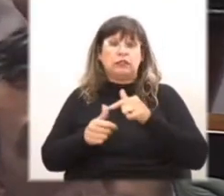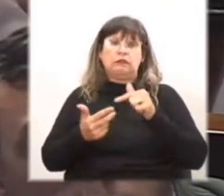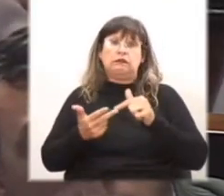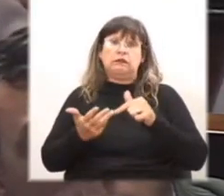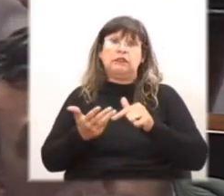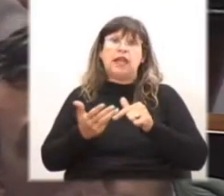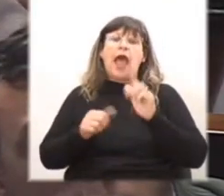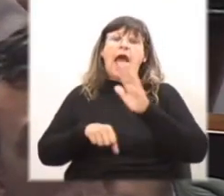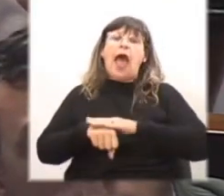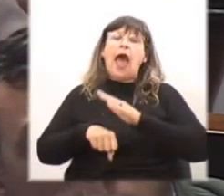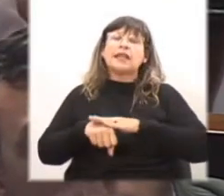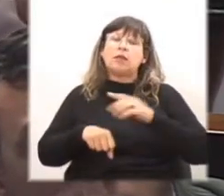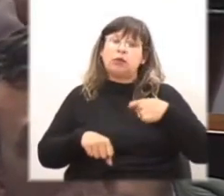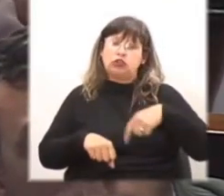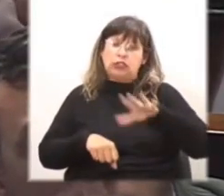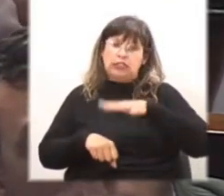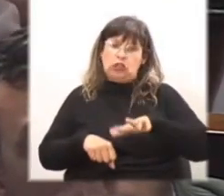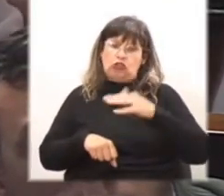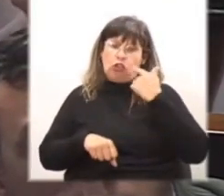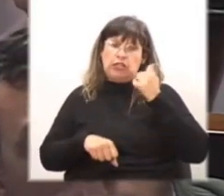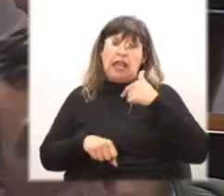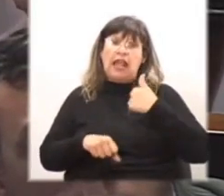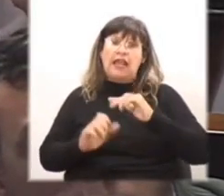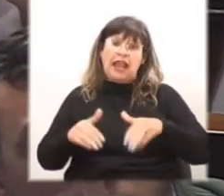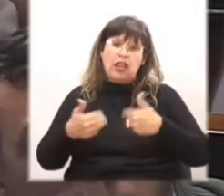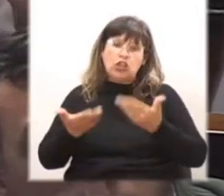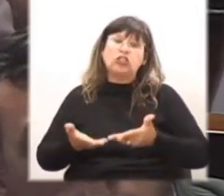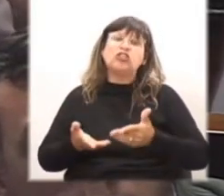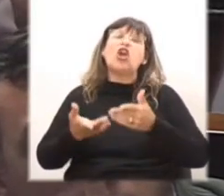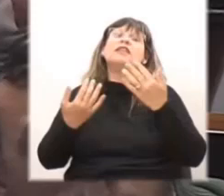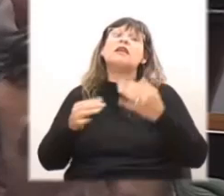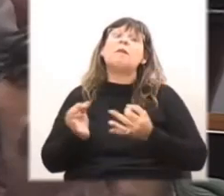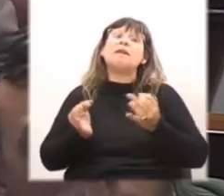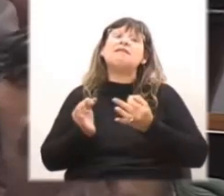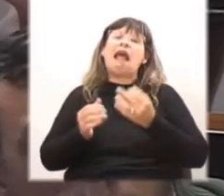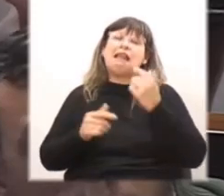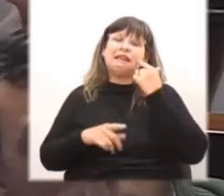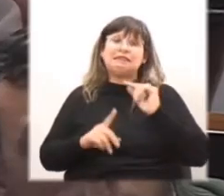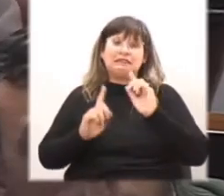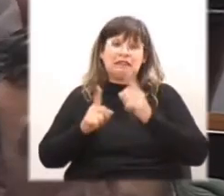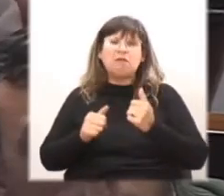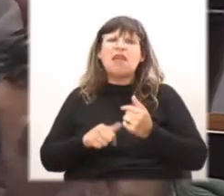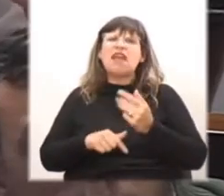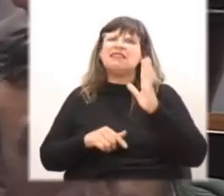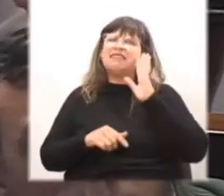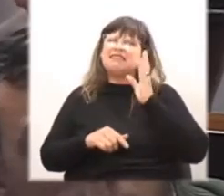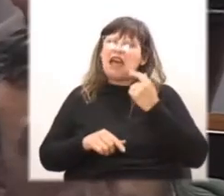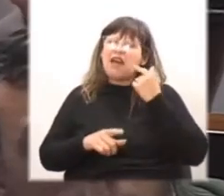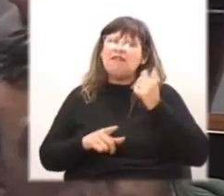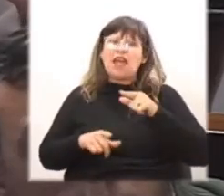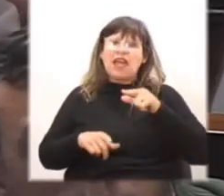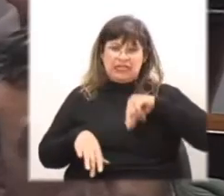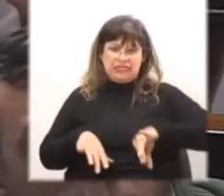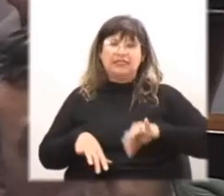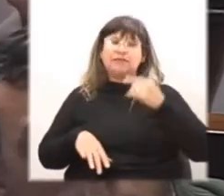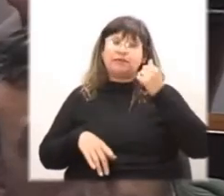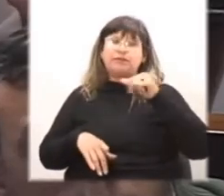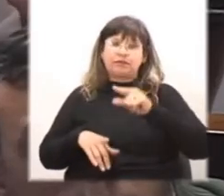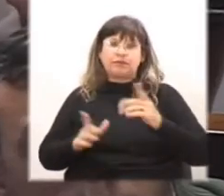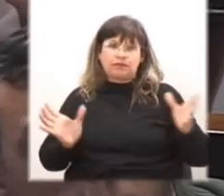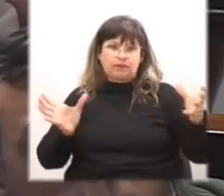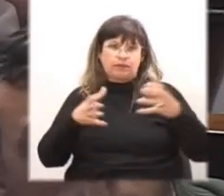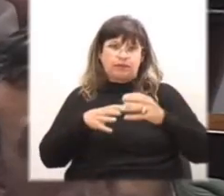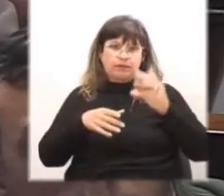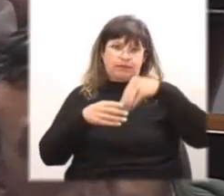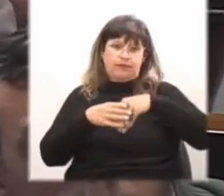a responsabilidad social y donaciones especiales, y también conocer el salario de los integrantes de la Delegación